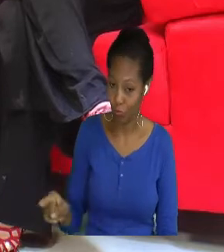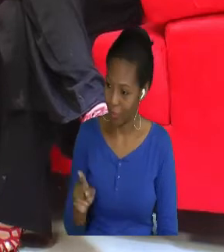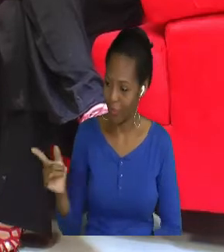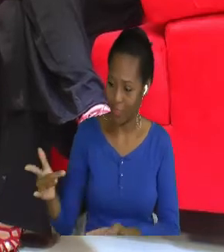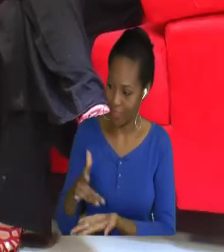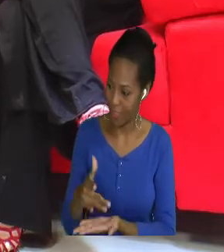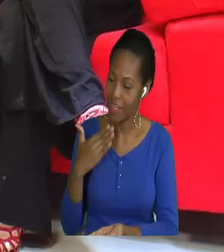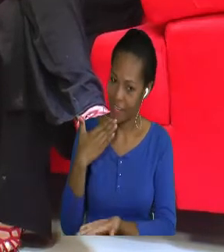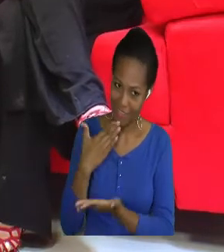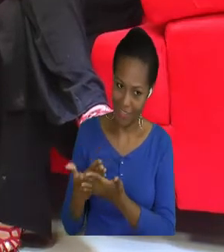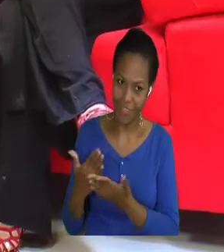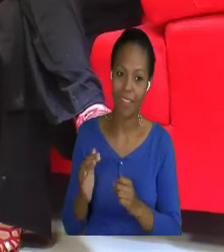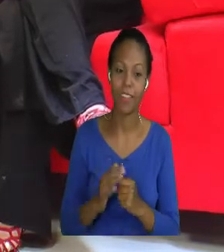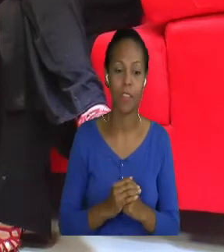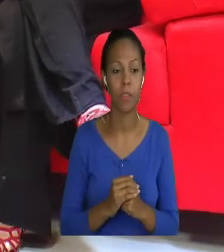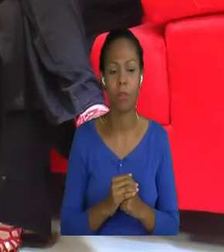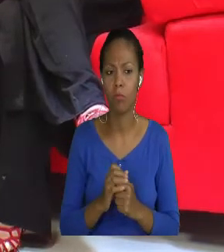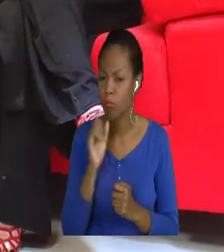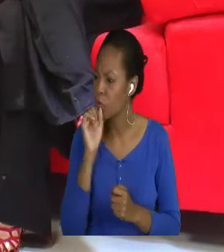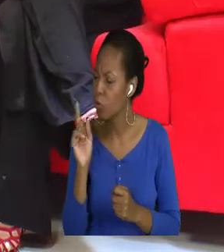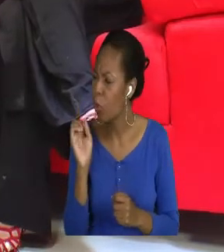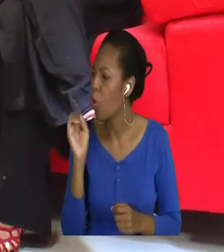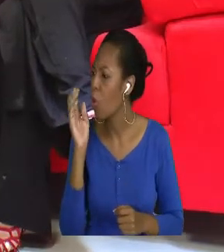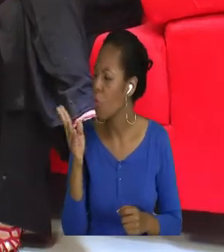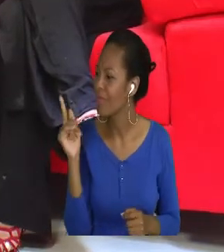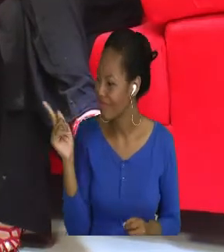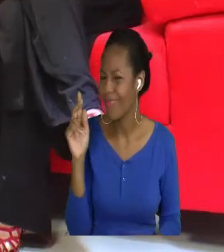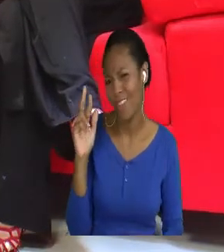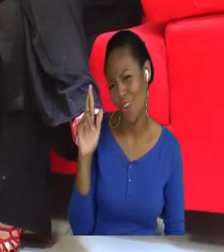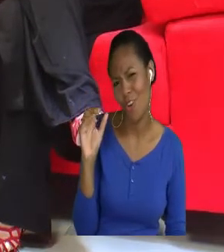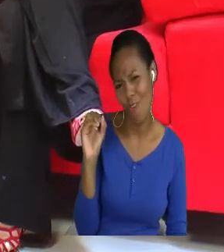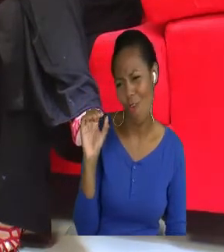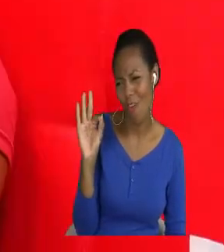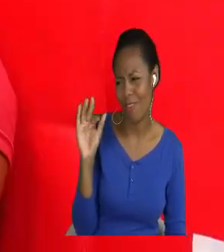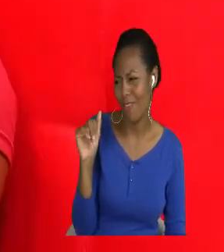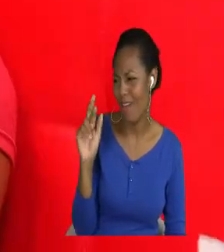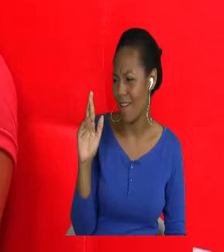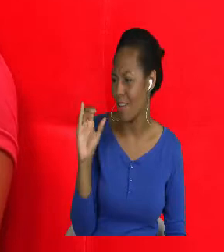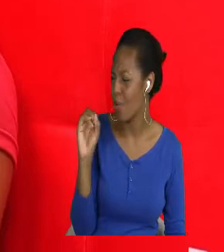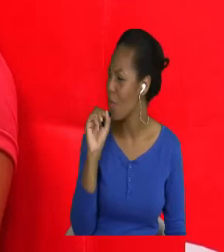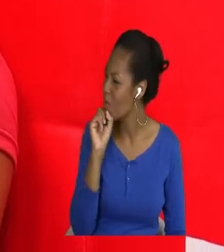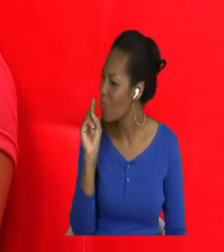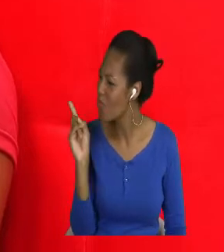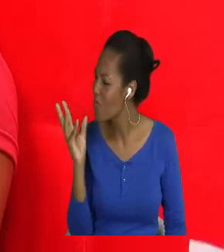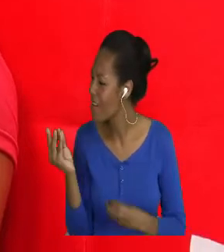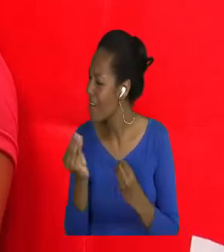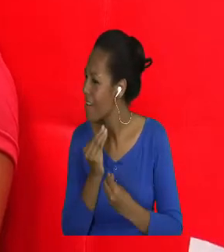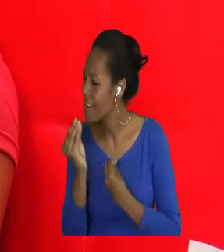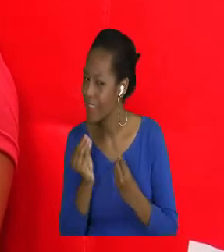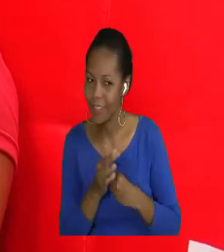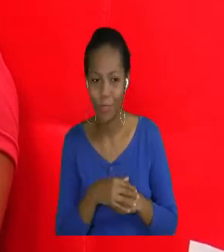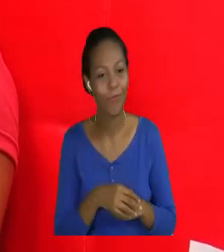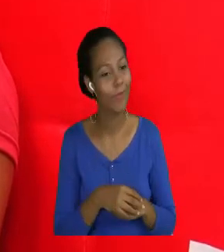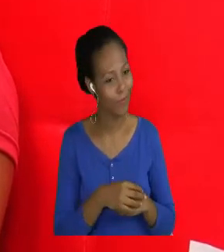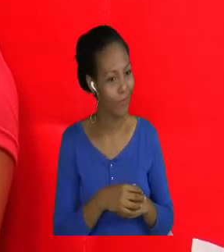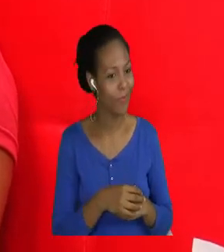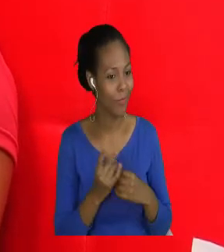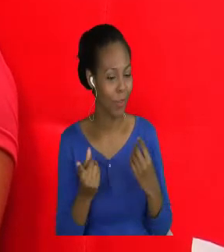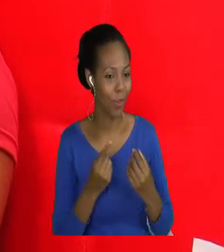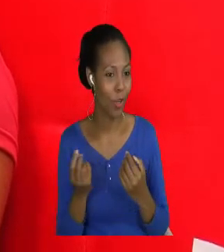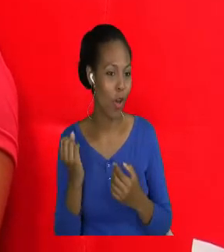cuéntanos, ¿el Club Rotario qué es lo que hace, a qué se dedica, cuál es el objetivo de ustedes? Bueno, el Club Rotario es una entidad sin ánimo de